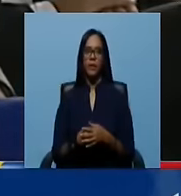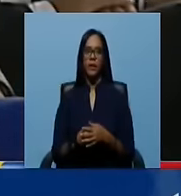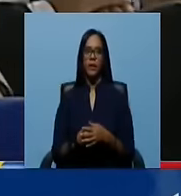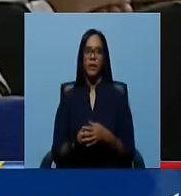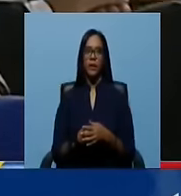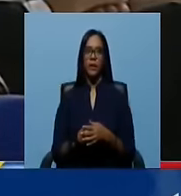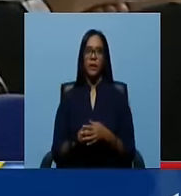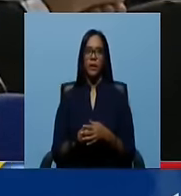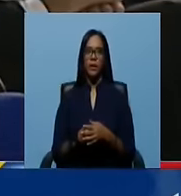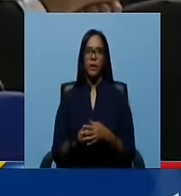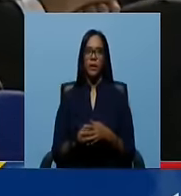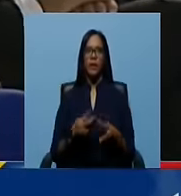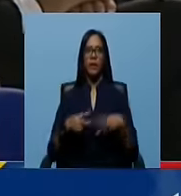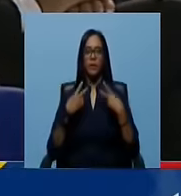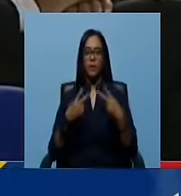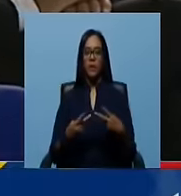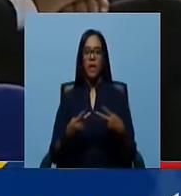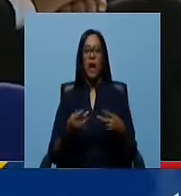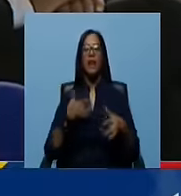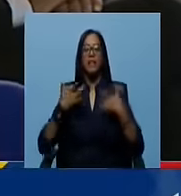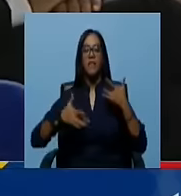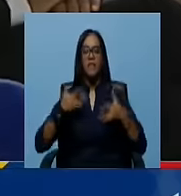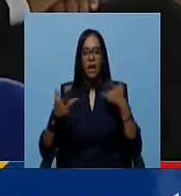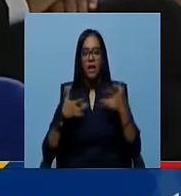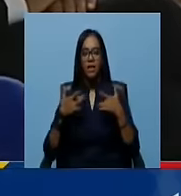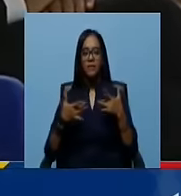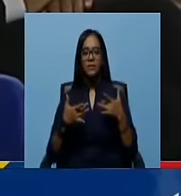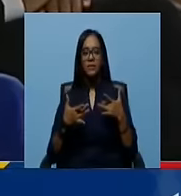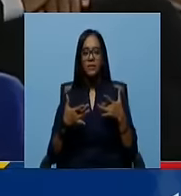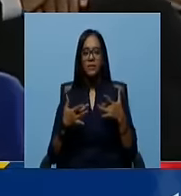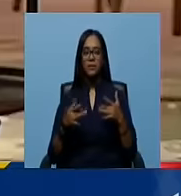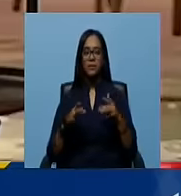colateral de grandes actividades de carácter